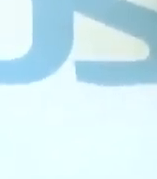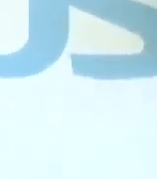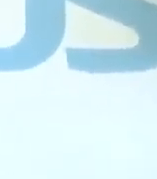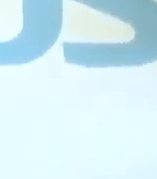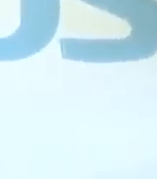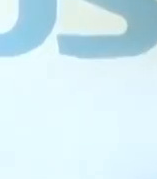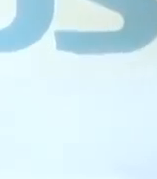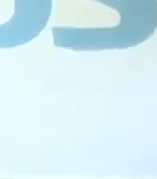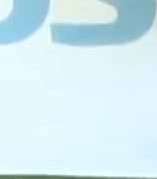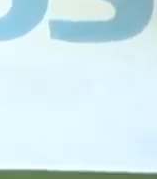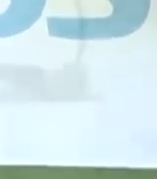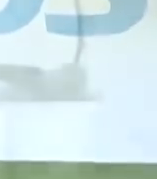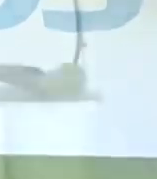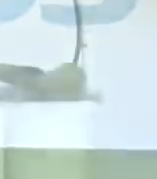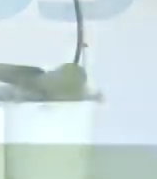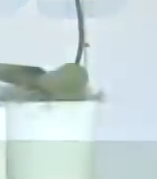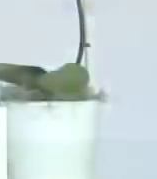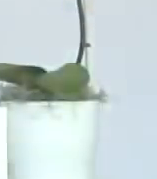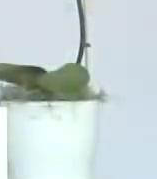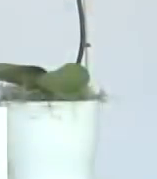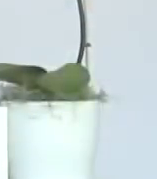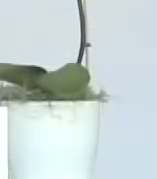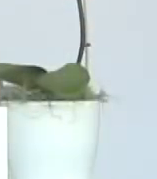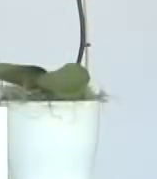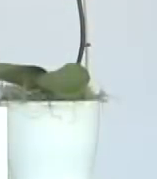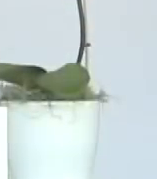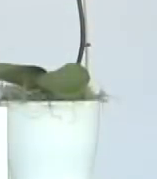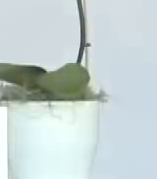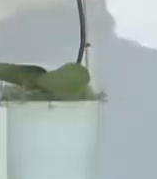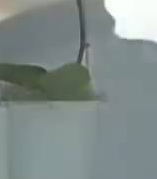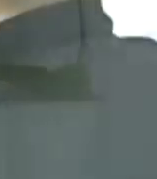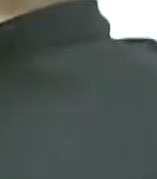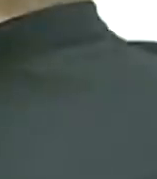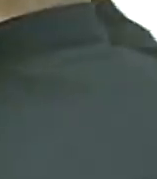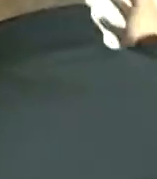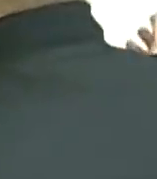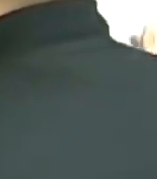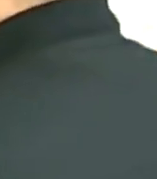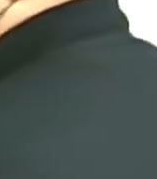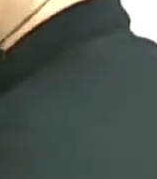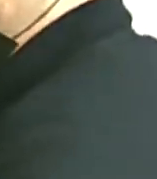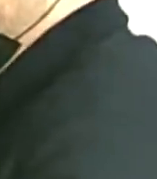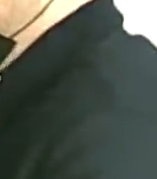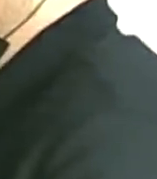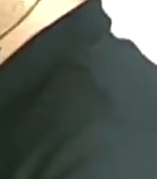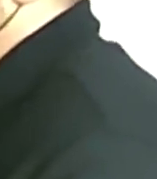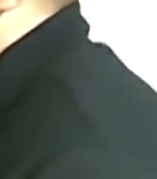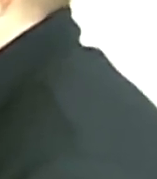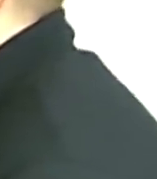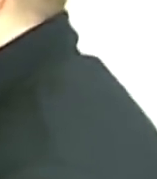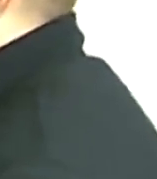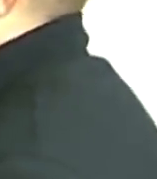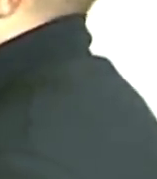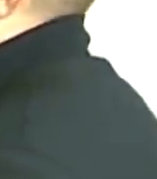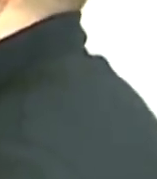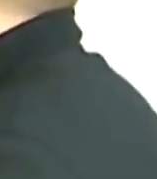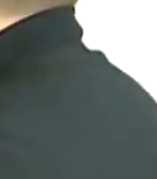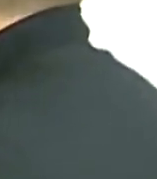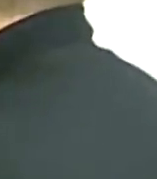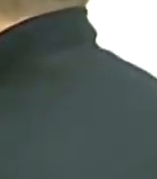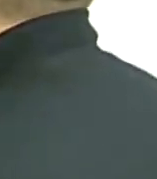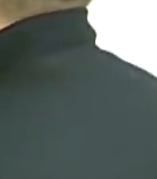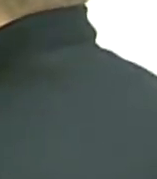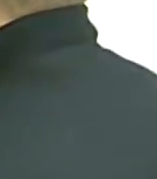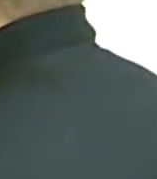Juntos. A partir de ese momento empezó un registro de más de 43.000 emprendedores en todo el país, que ha sido toda una revolución